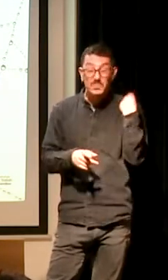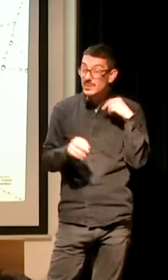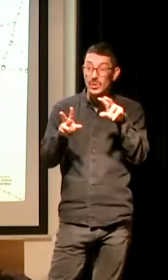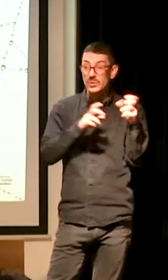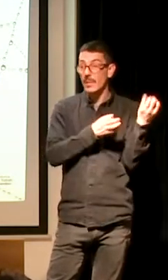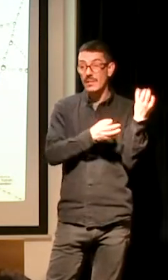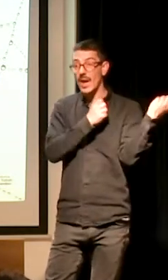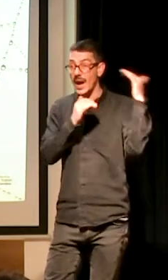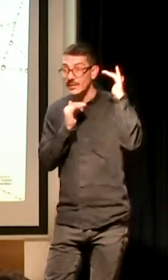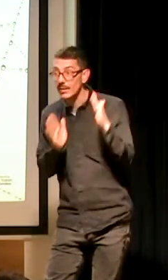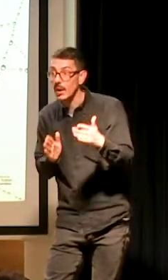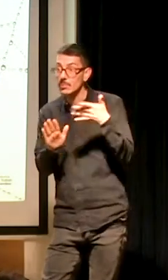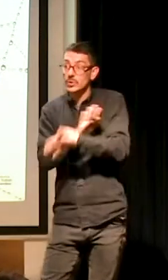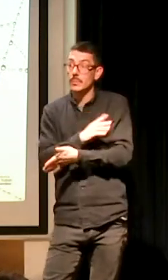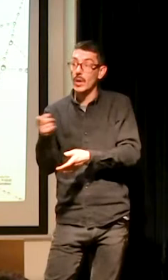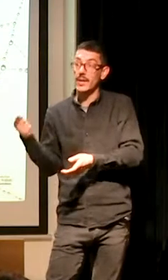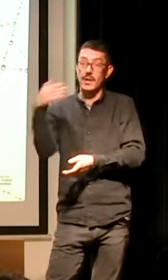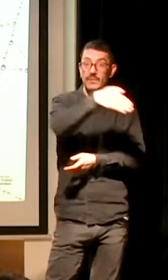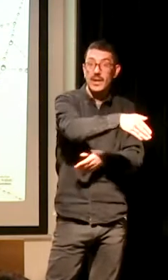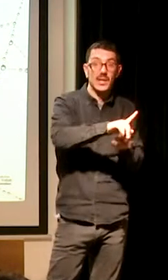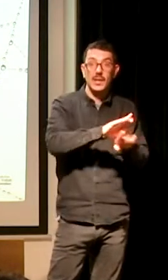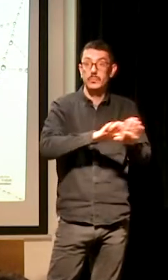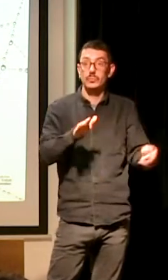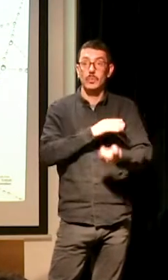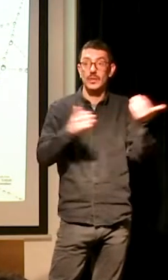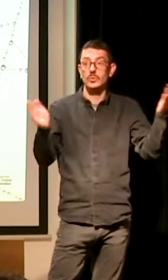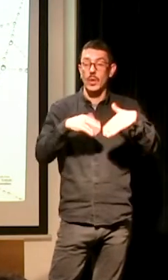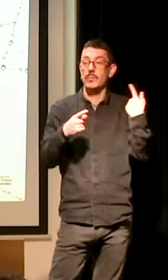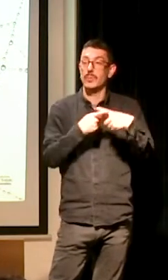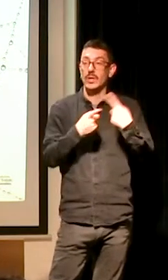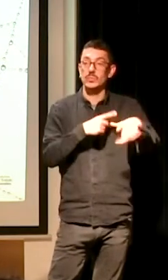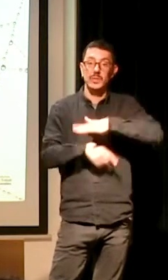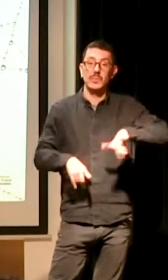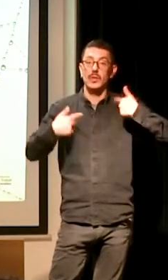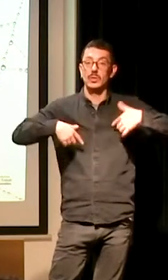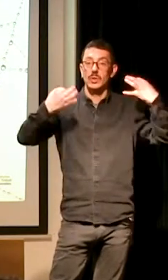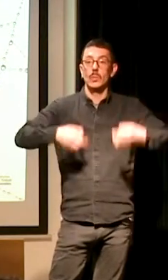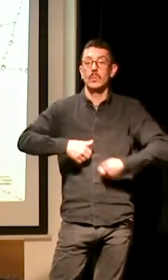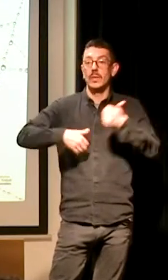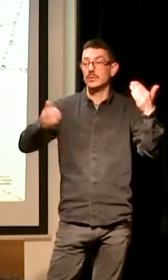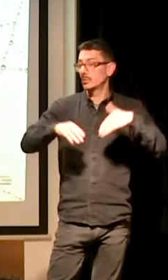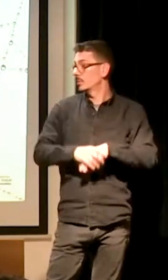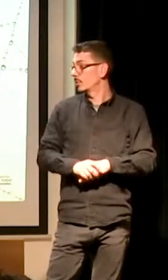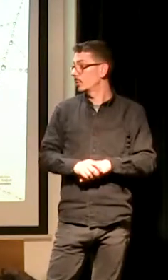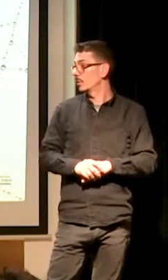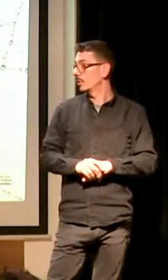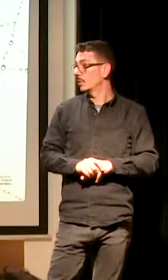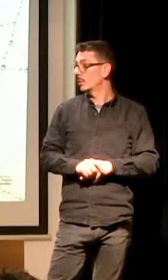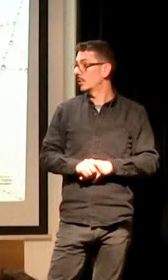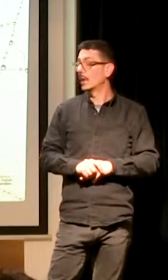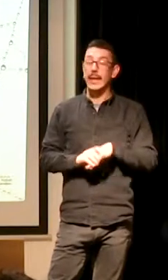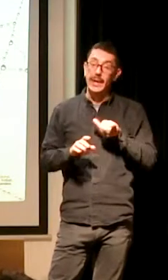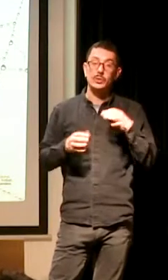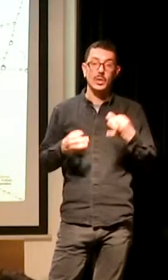mujeres solo van a ir a las organizaciones de mujeres migrantes, porque es su espacio seguro y de refugio. Y esto es algo que tenemos que